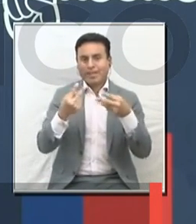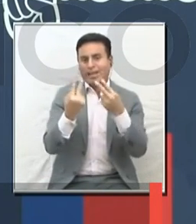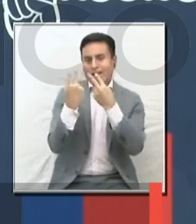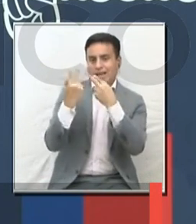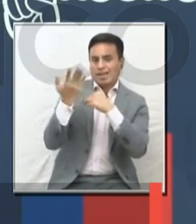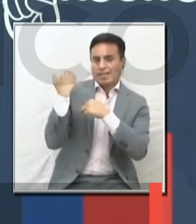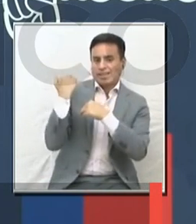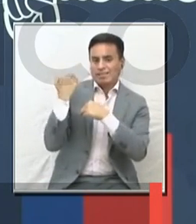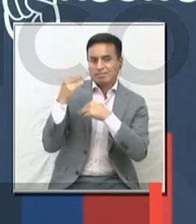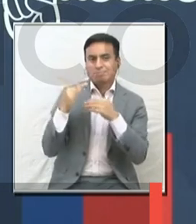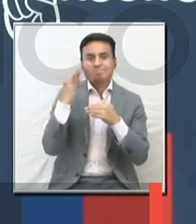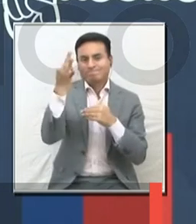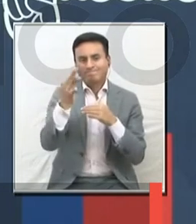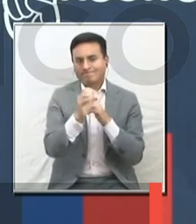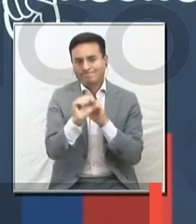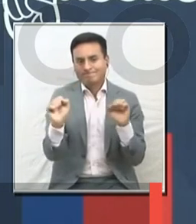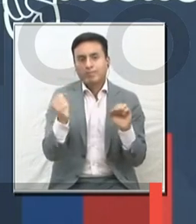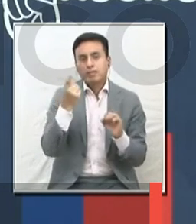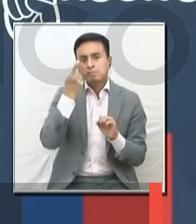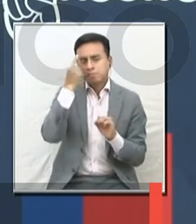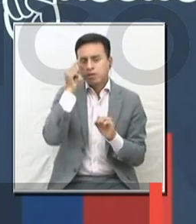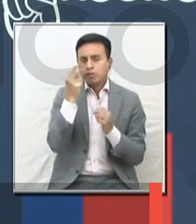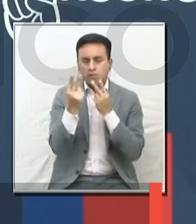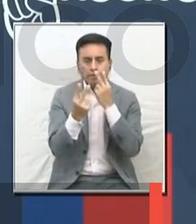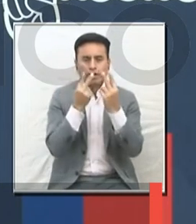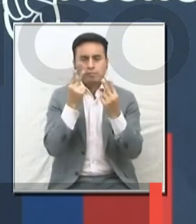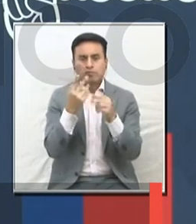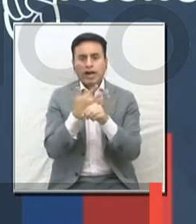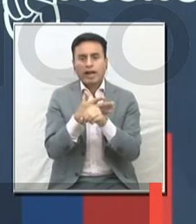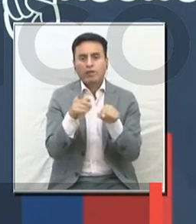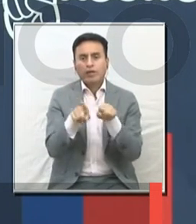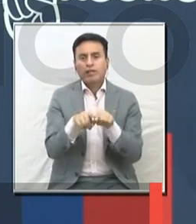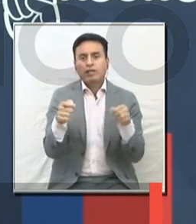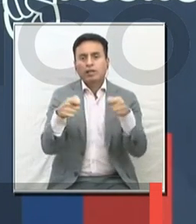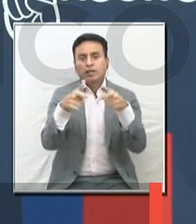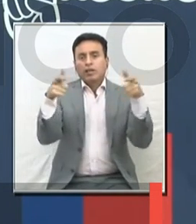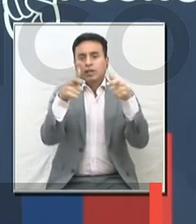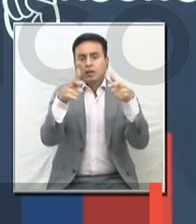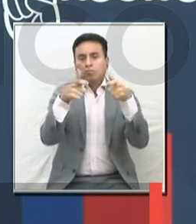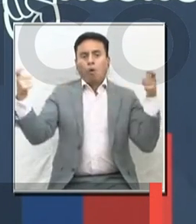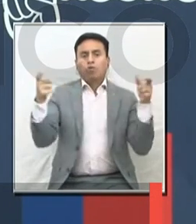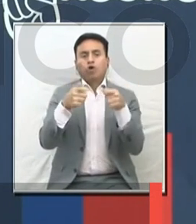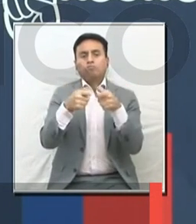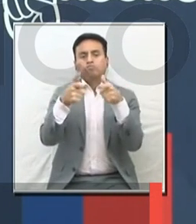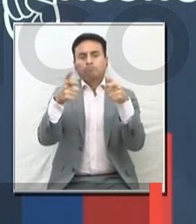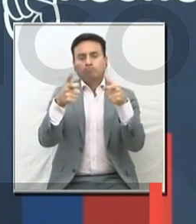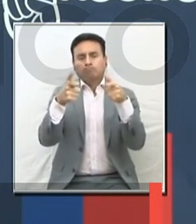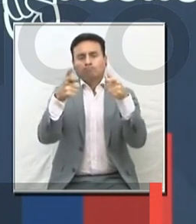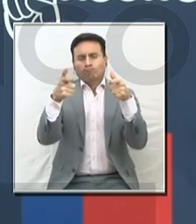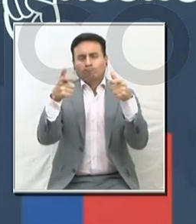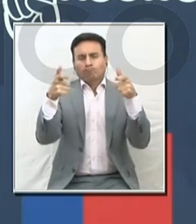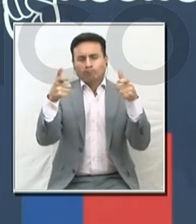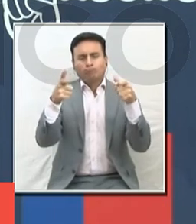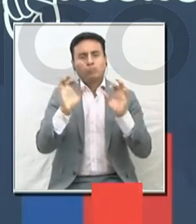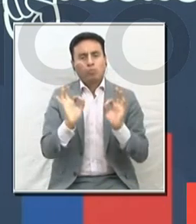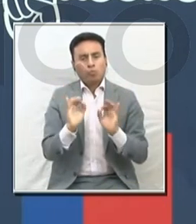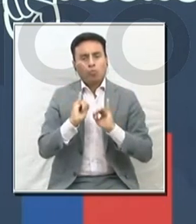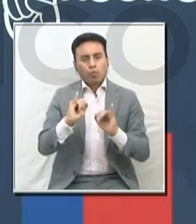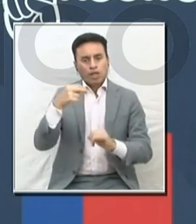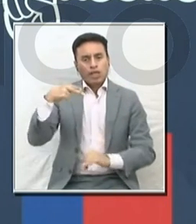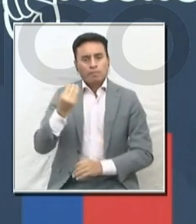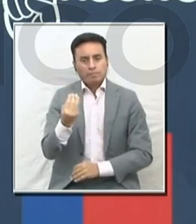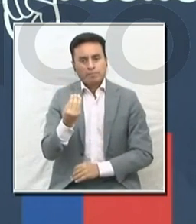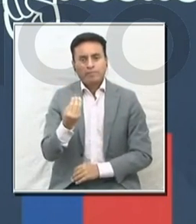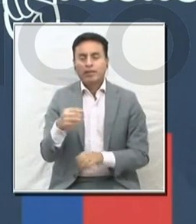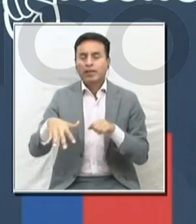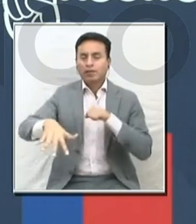retrospectiva, pero lo que sí podemos constatar es que hay un enlentecimiento del crecimiento de casos, lo que es una muy buena noticia, en